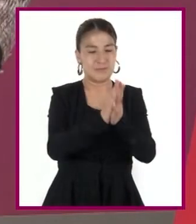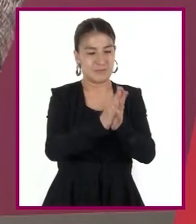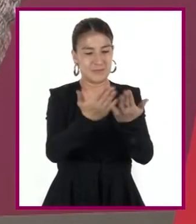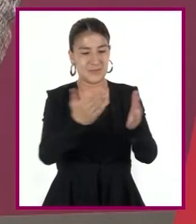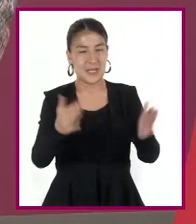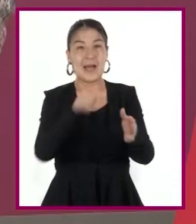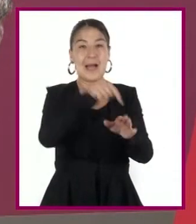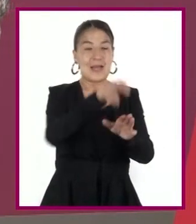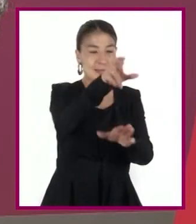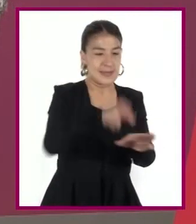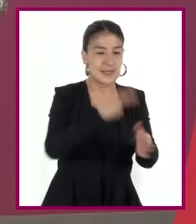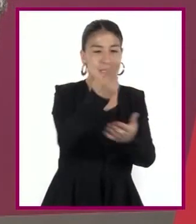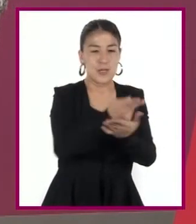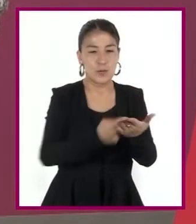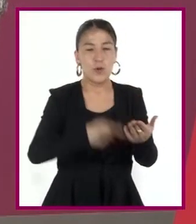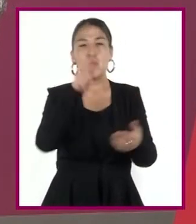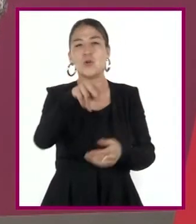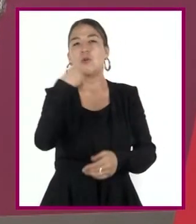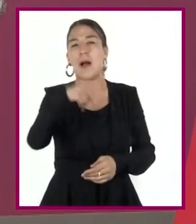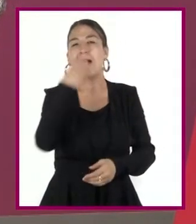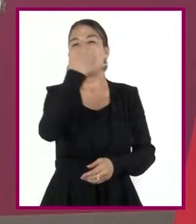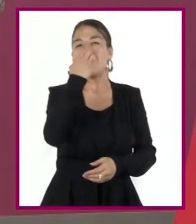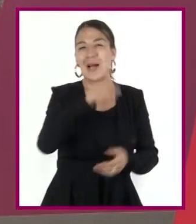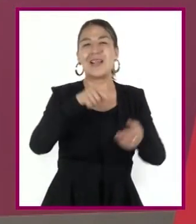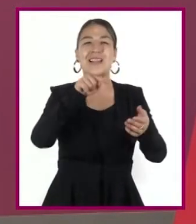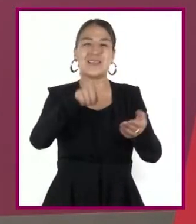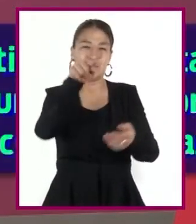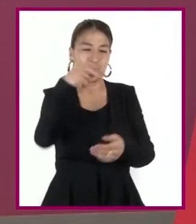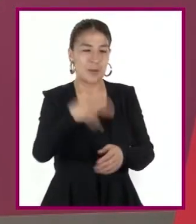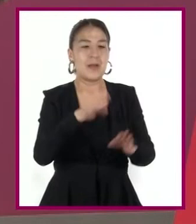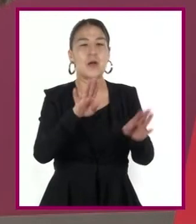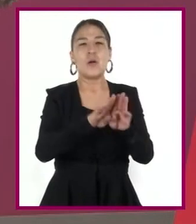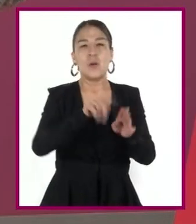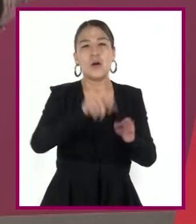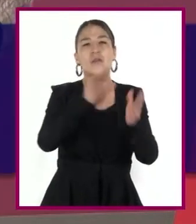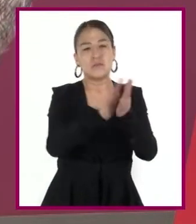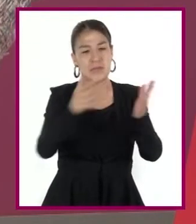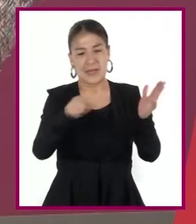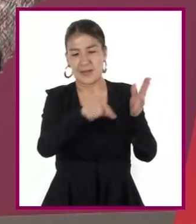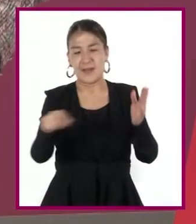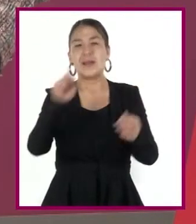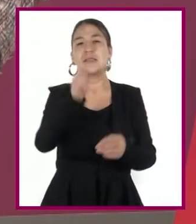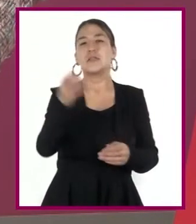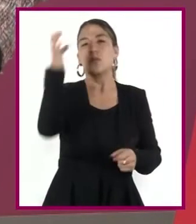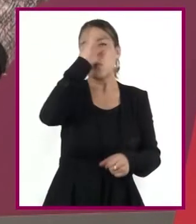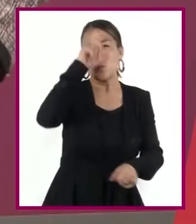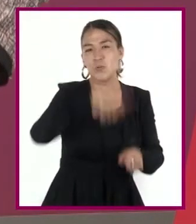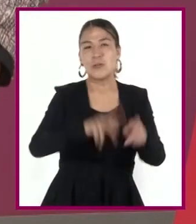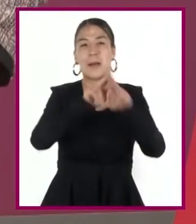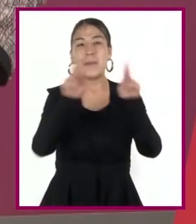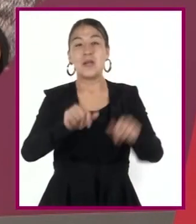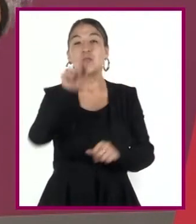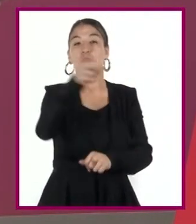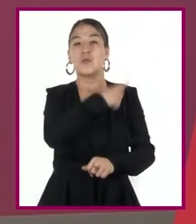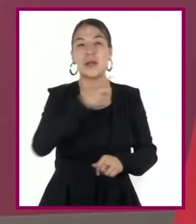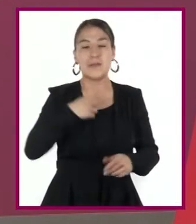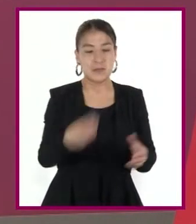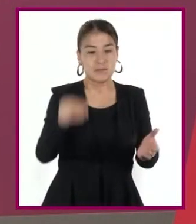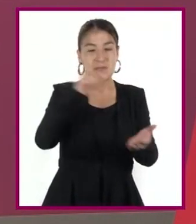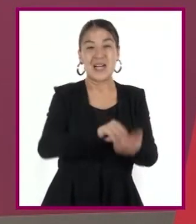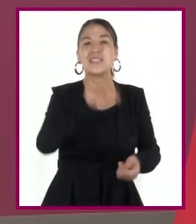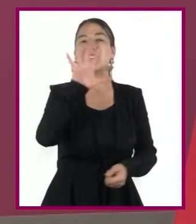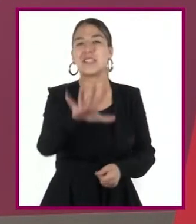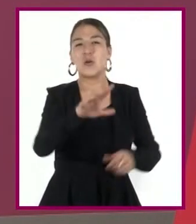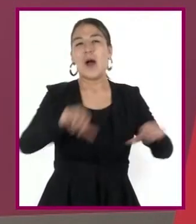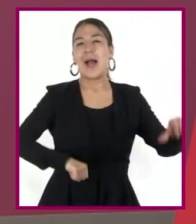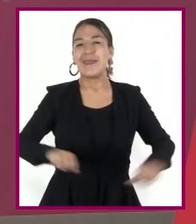escuela y un dibujo representativo de la cultura de paz. Como contenido, describe por lo menos 5 acciones que puedas llevar a